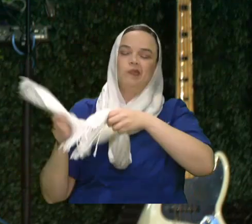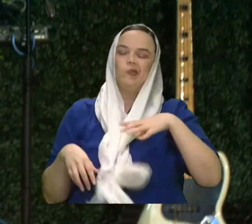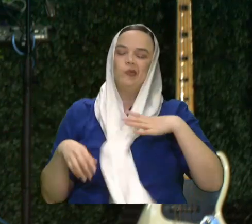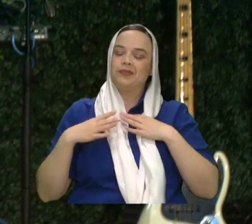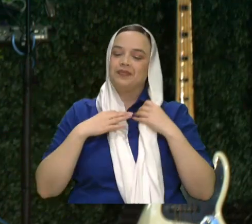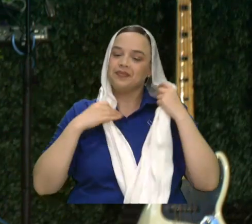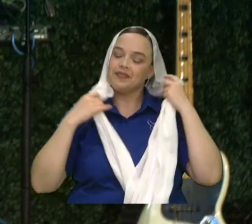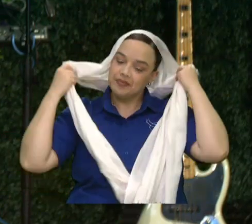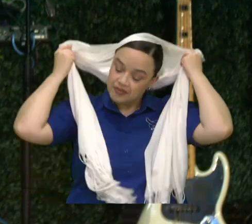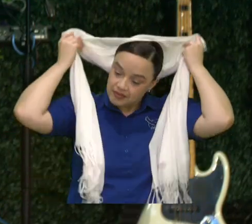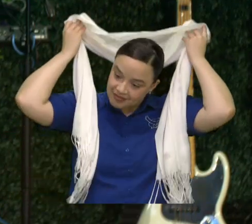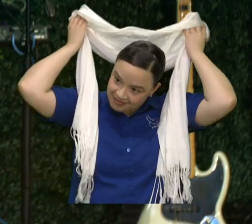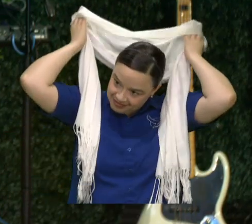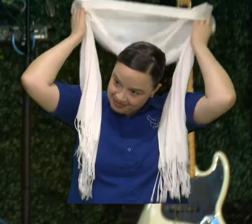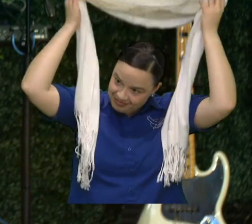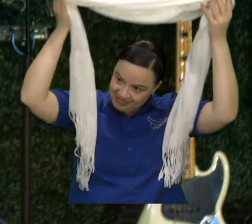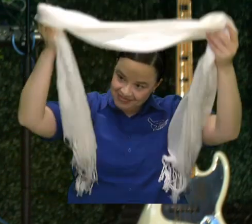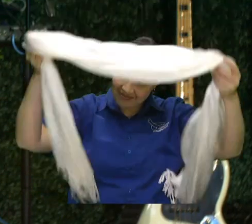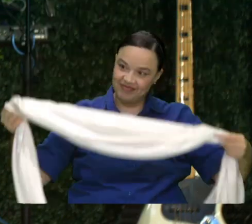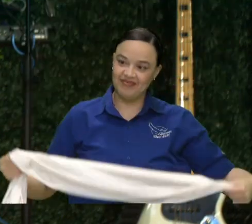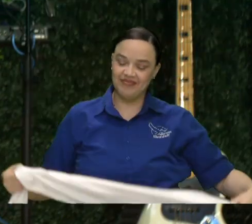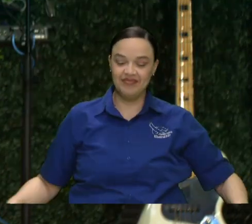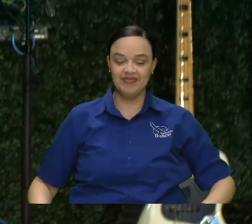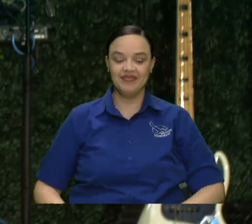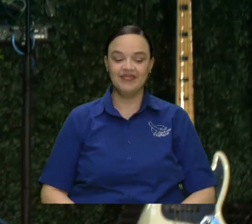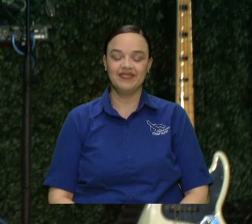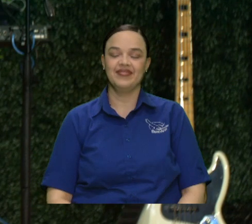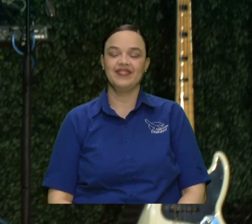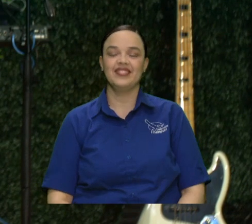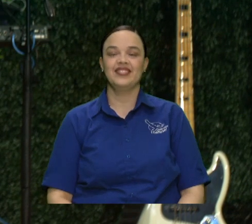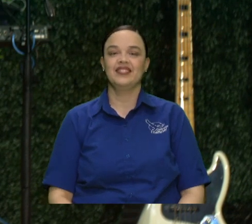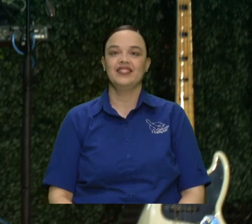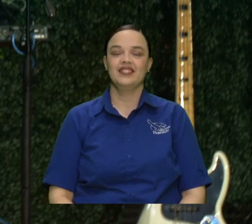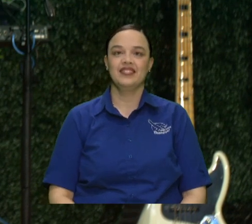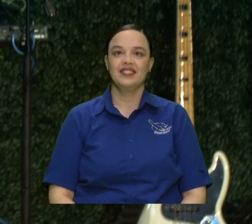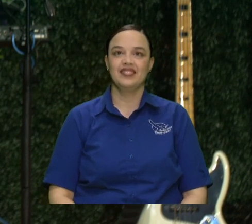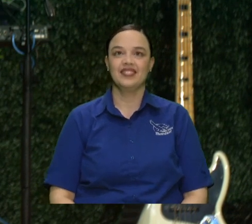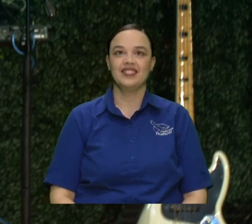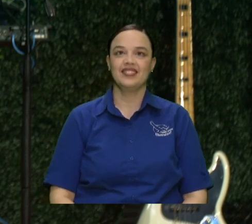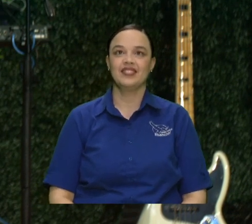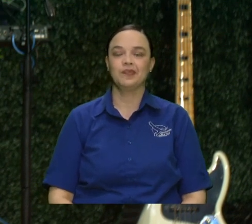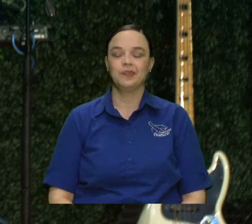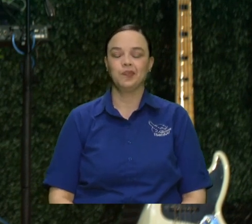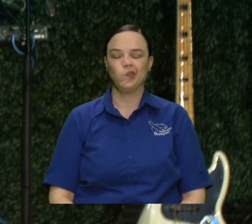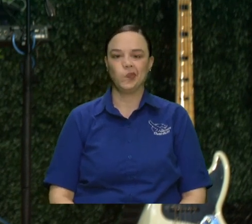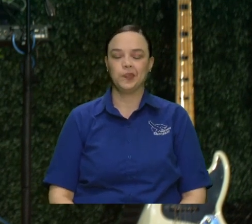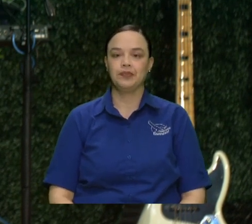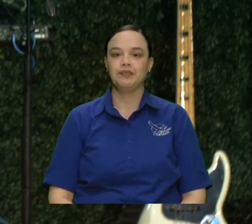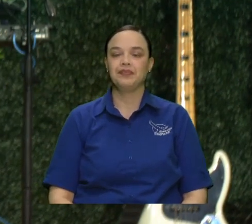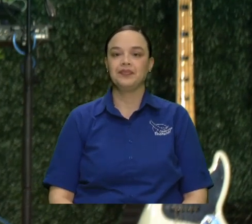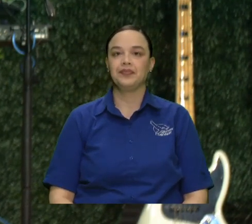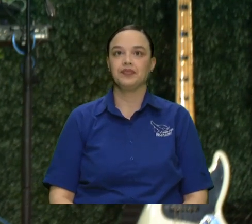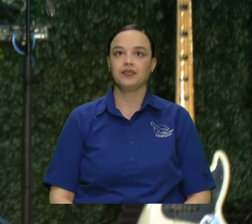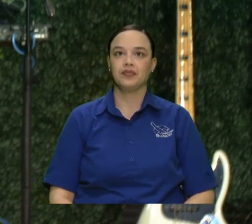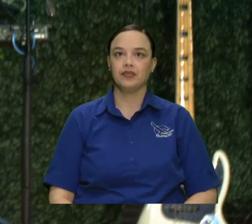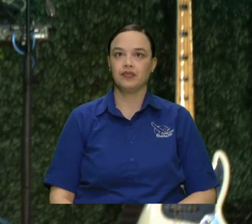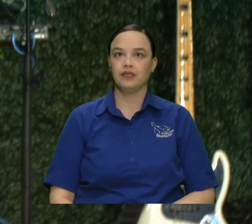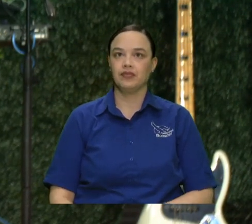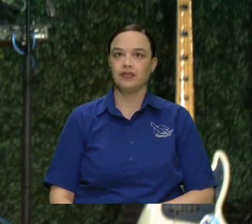ahora entiendo por qué mis hermanos dicen que aquí se siente uno puro michael jackson justin bieber hermano